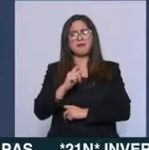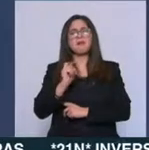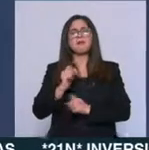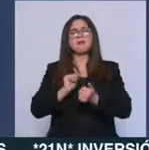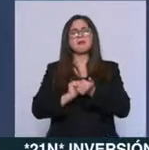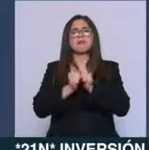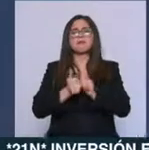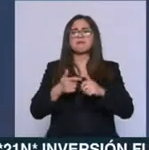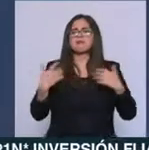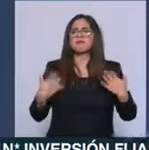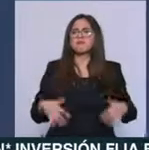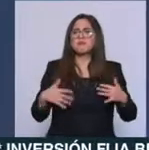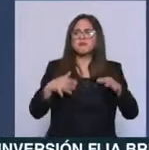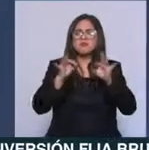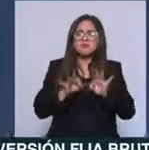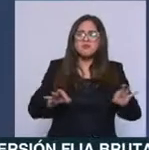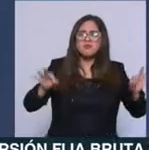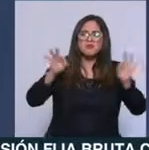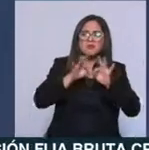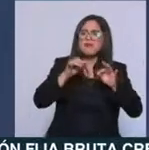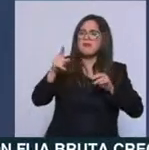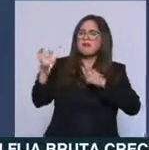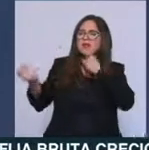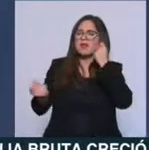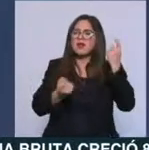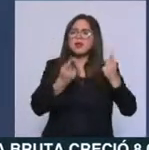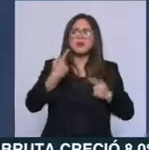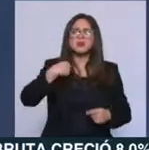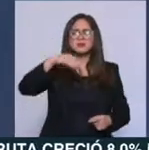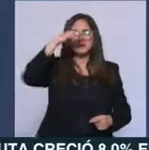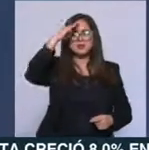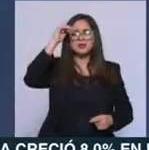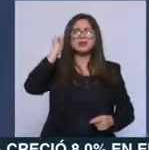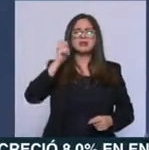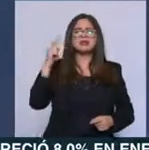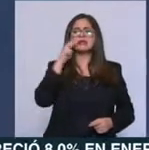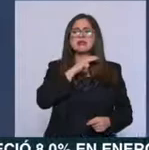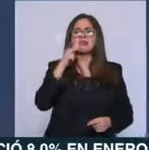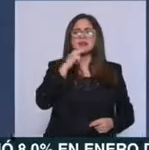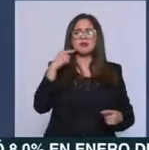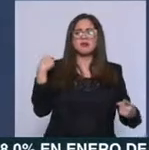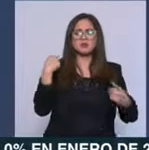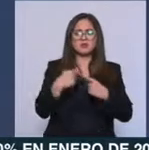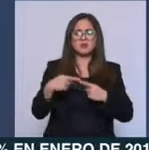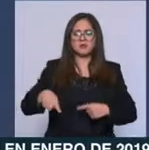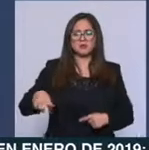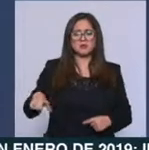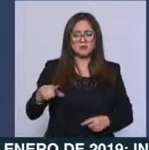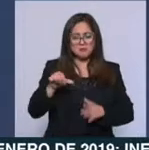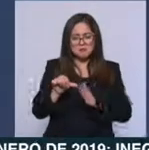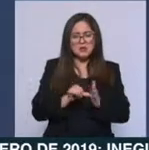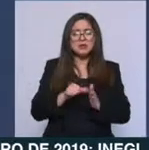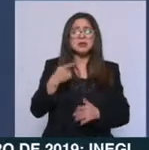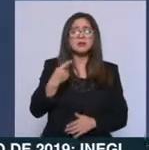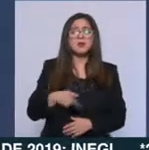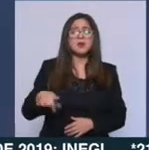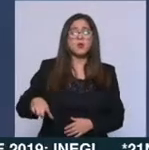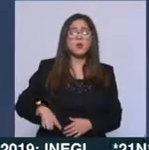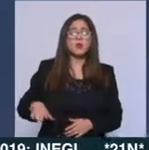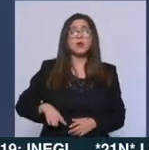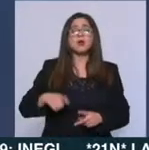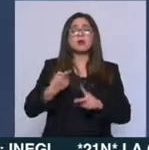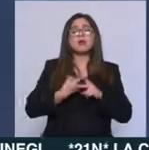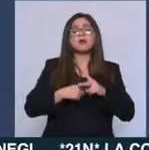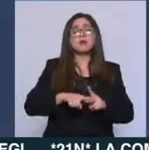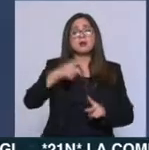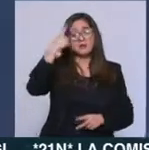es muy, digamos, acelerada en los recientes meses, pero al final de cuentas este gobierno inicia y es determinante la presencia de